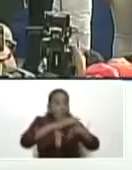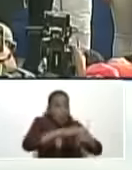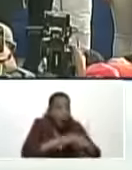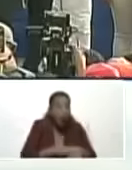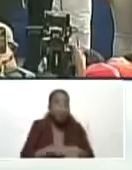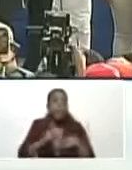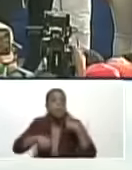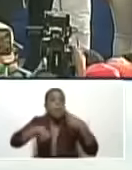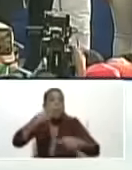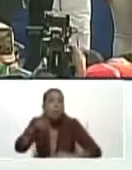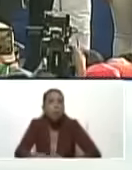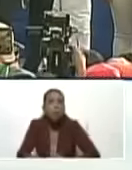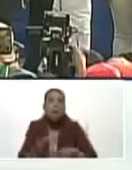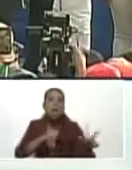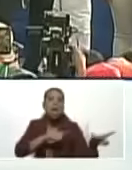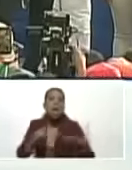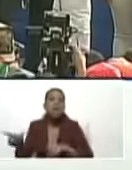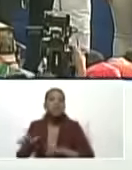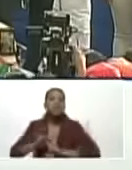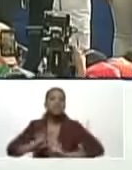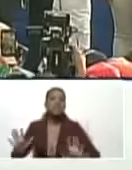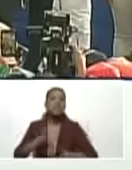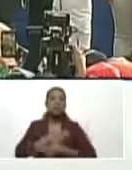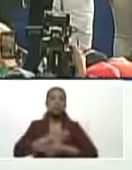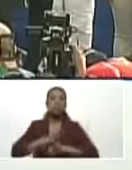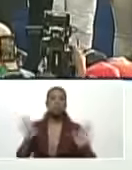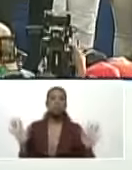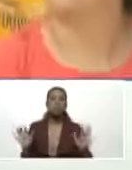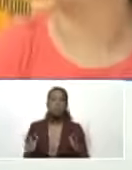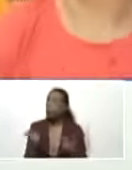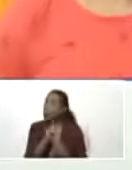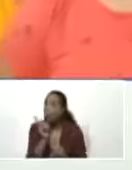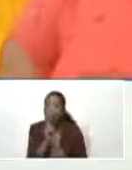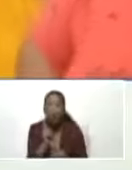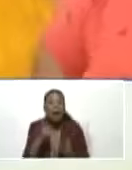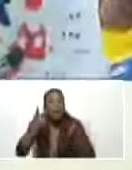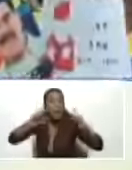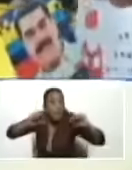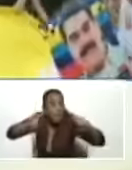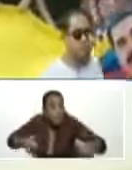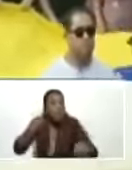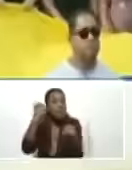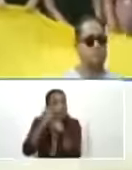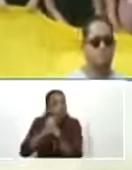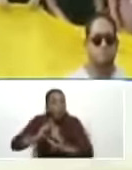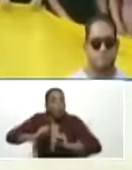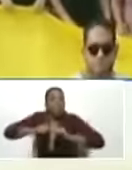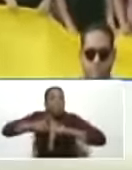pero después como que ya listo, lo hice. No, chico, ahí es que empieza el trabajo.